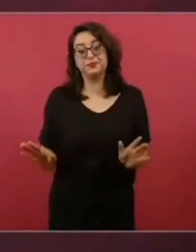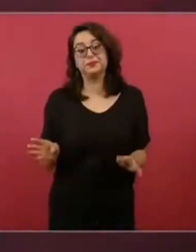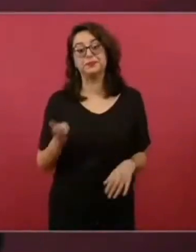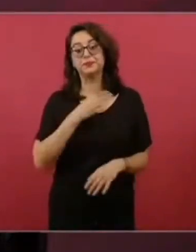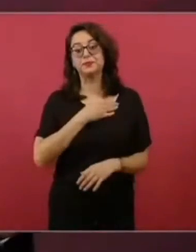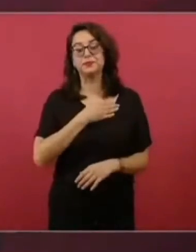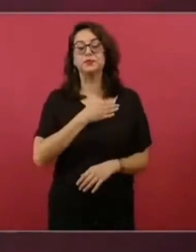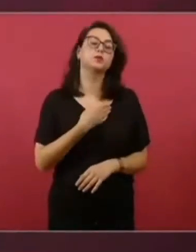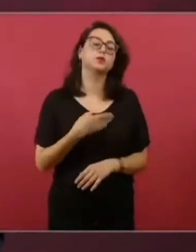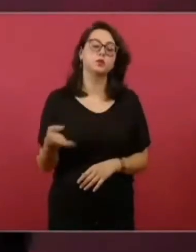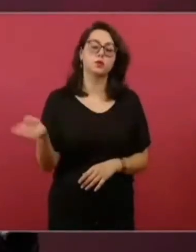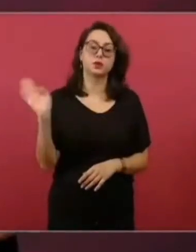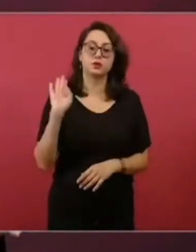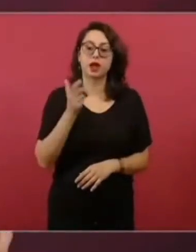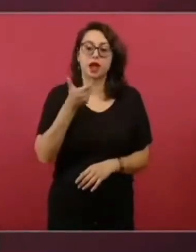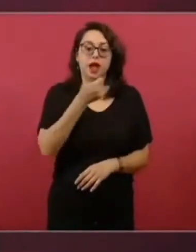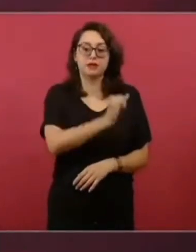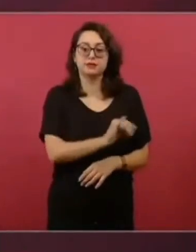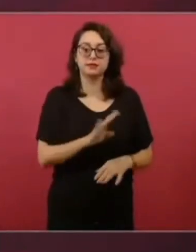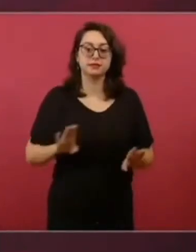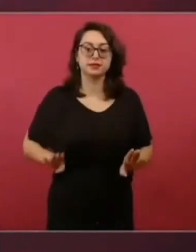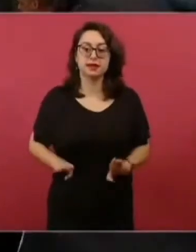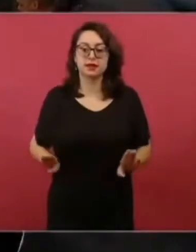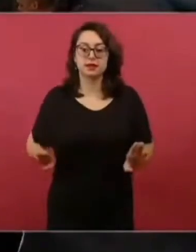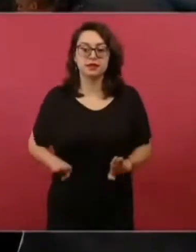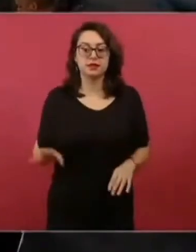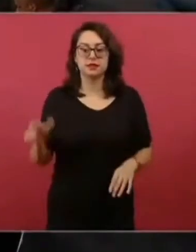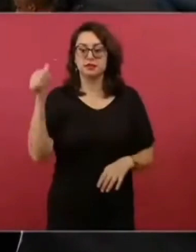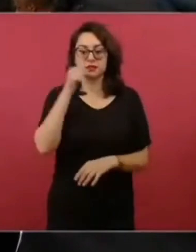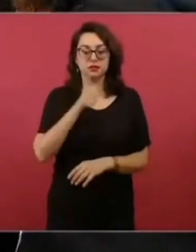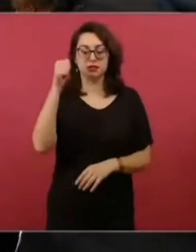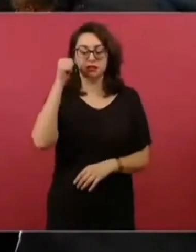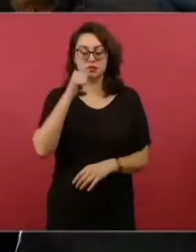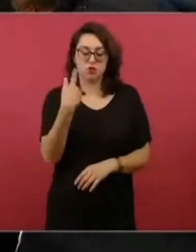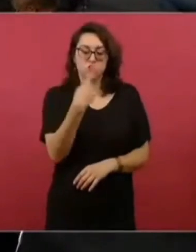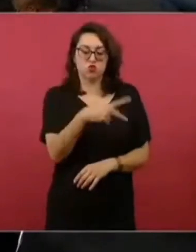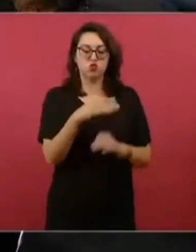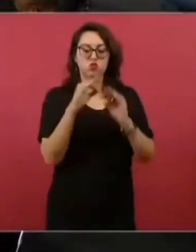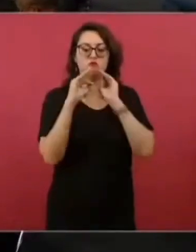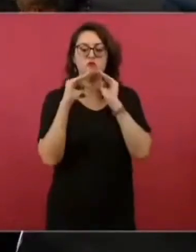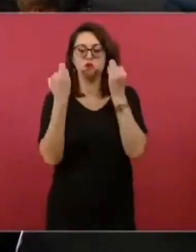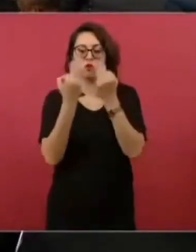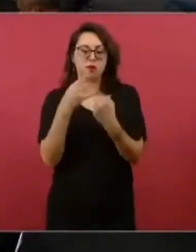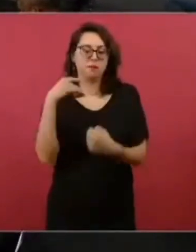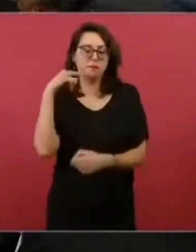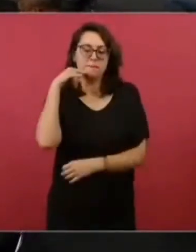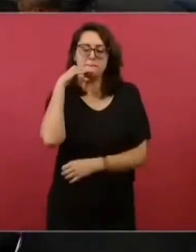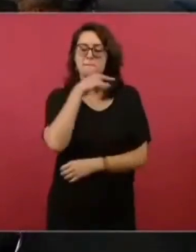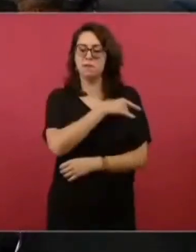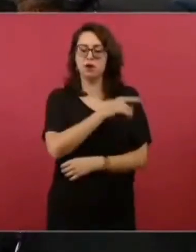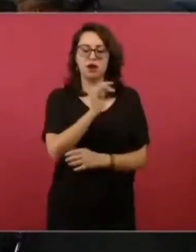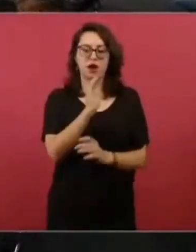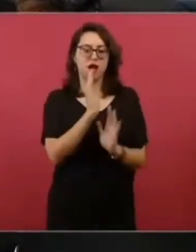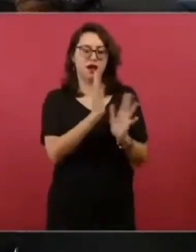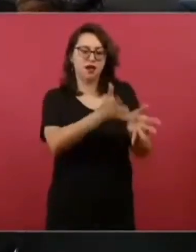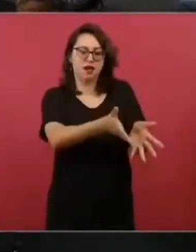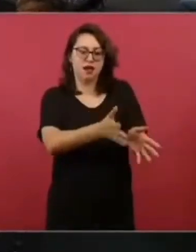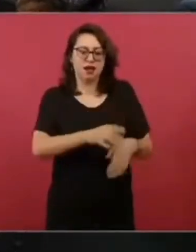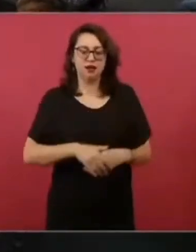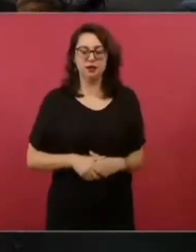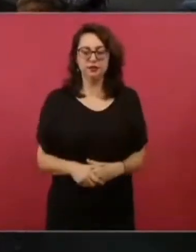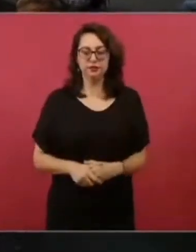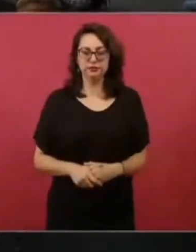ya lo hemos dicho, esa es la doctrina del conservadurismo, la hipocresía. ¿Qué